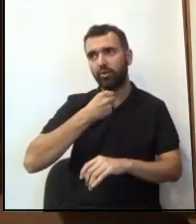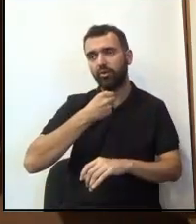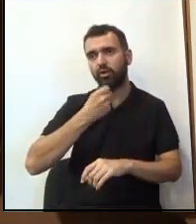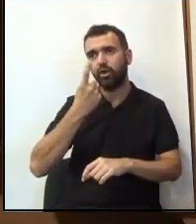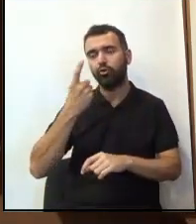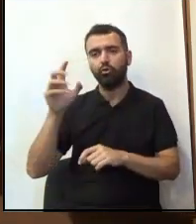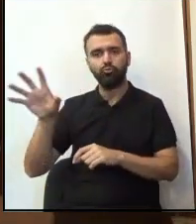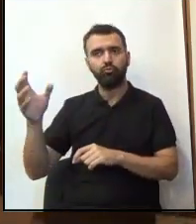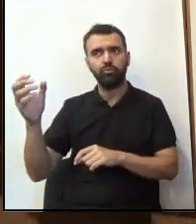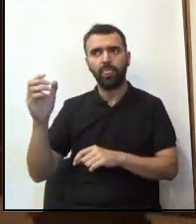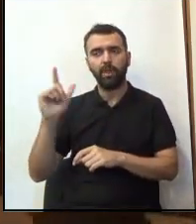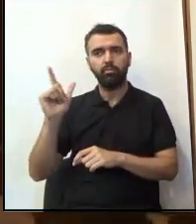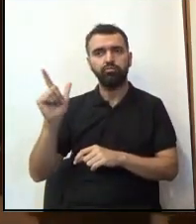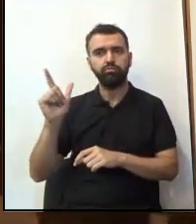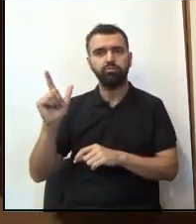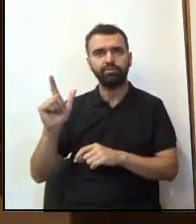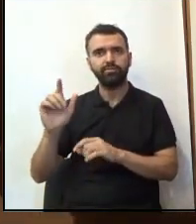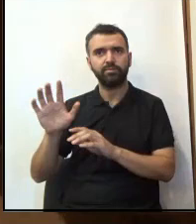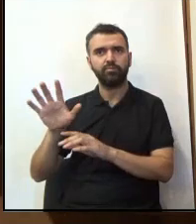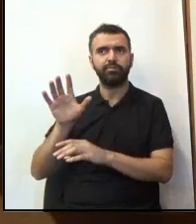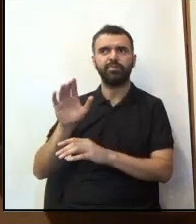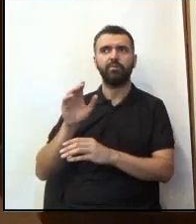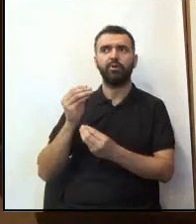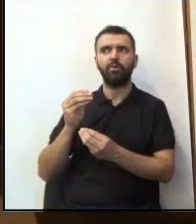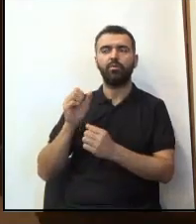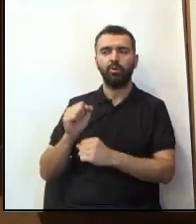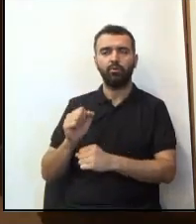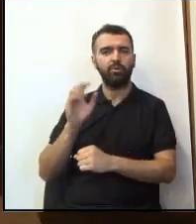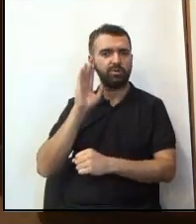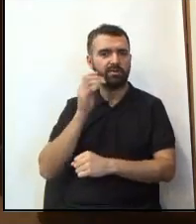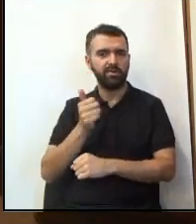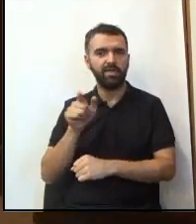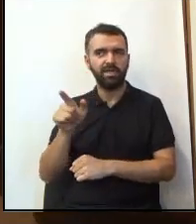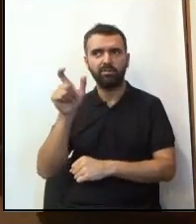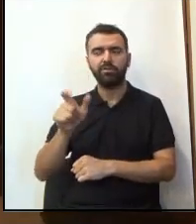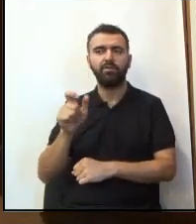un parlante chiquitito, podemos escuchar bien a la persona y la persona nos va a poder escuchar bien a nosotros.